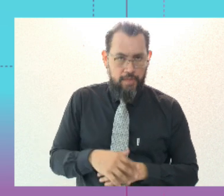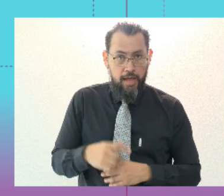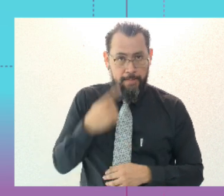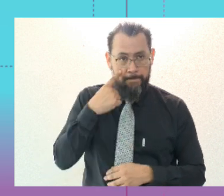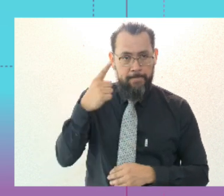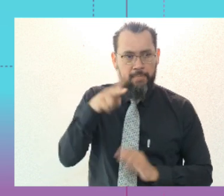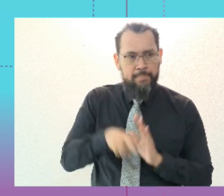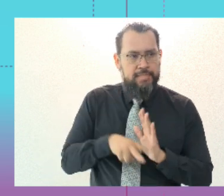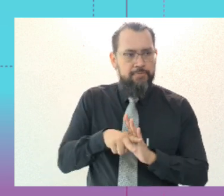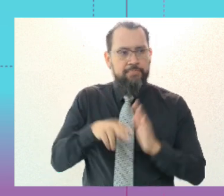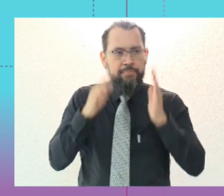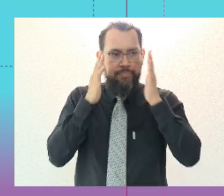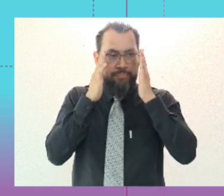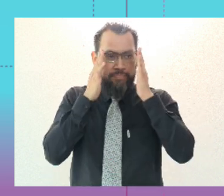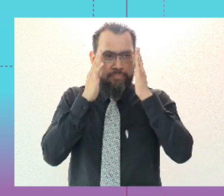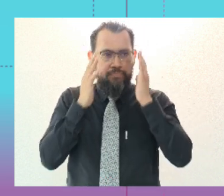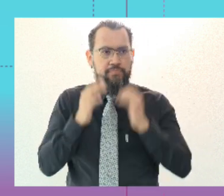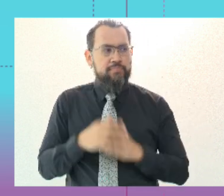video.